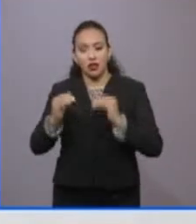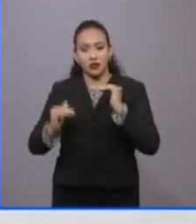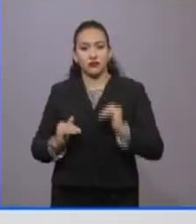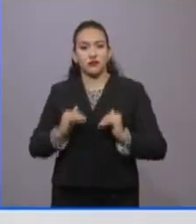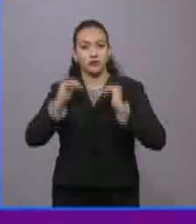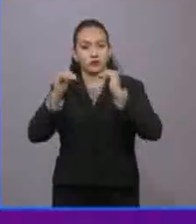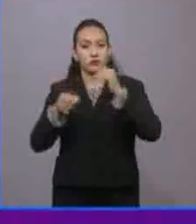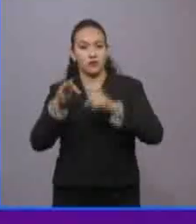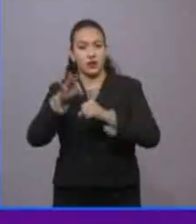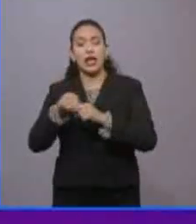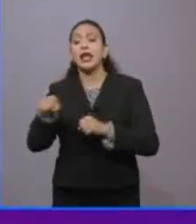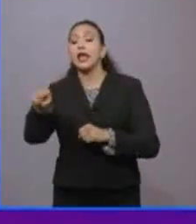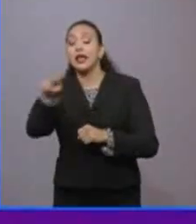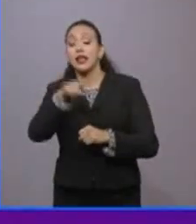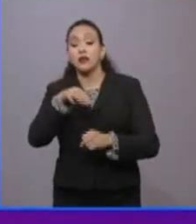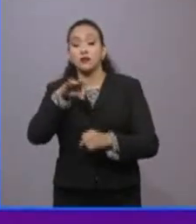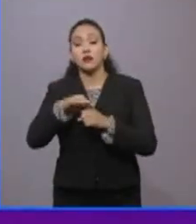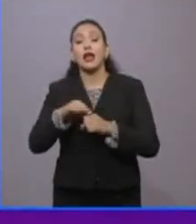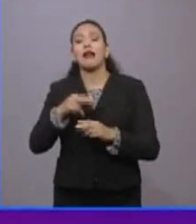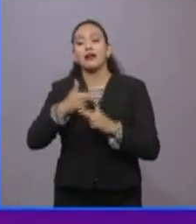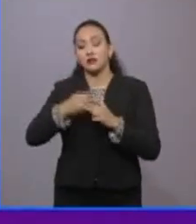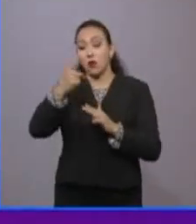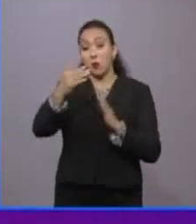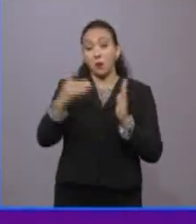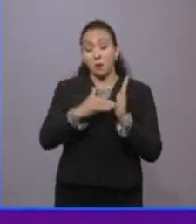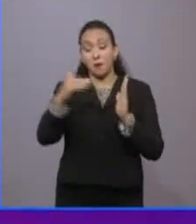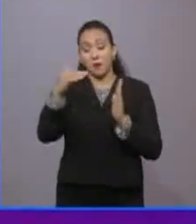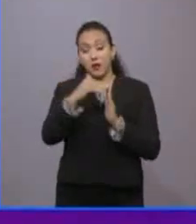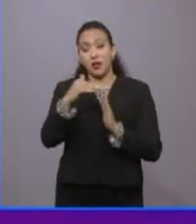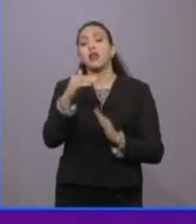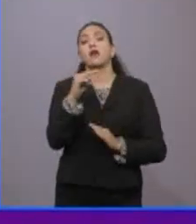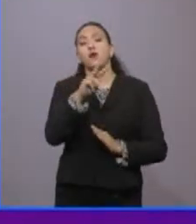Electoral, podrán erogar hasta